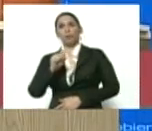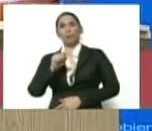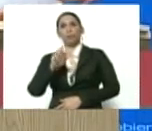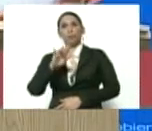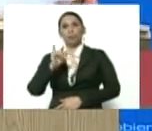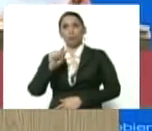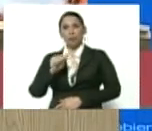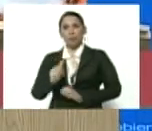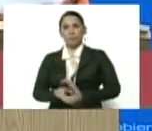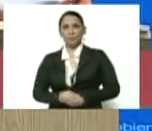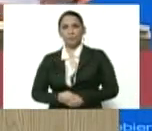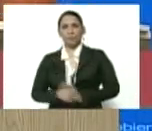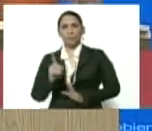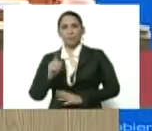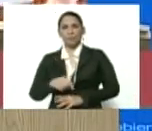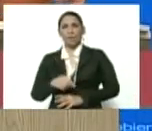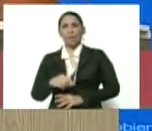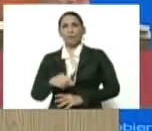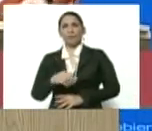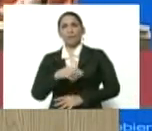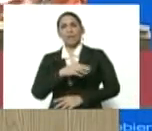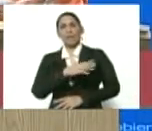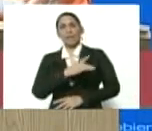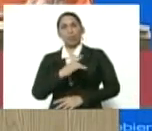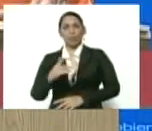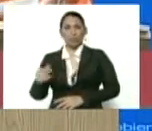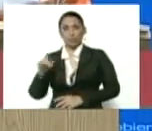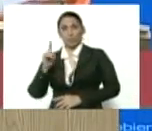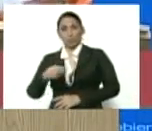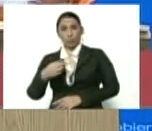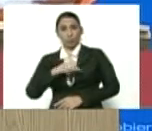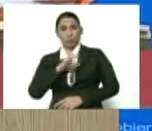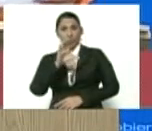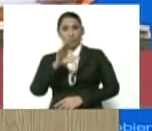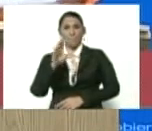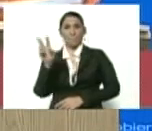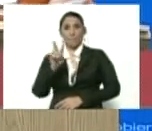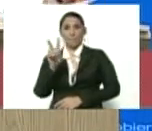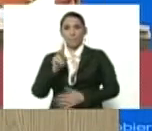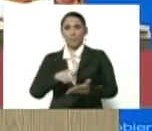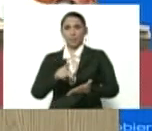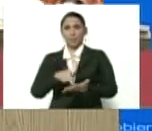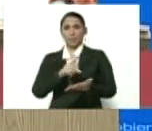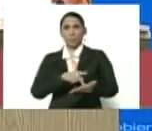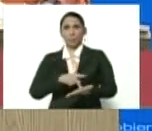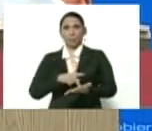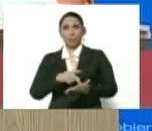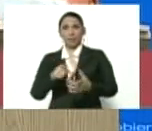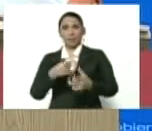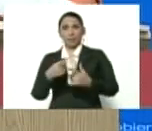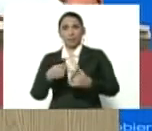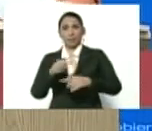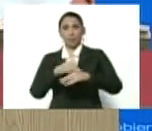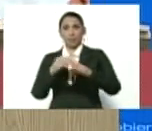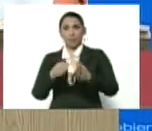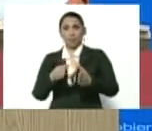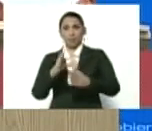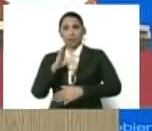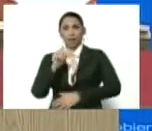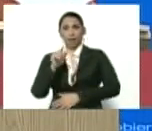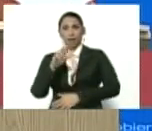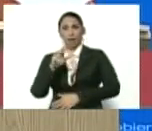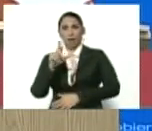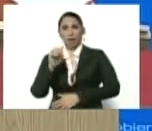Sudoriental participó Indonesia. Y repito, por nuestra región participó Venezuela. Bueno, allí el ministro Carlos Alvarado